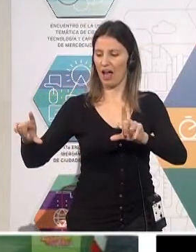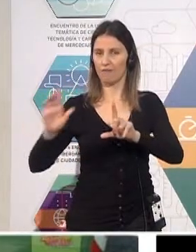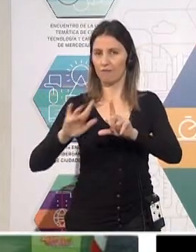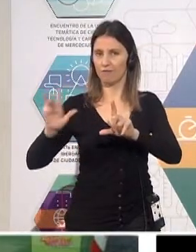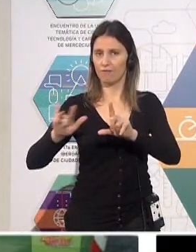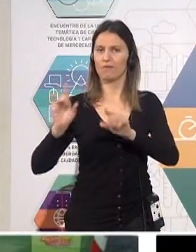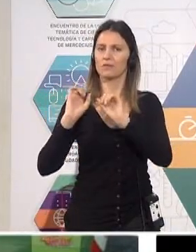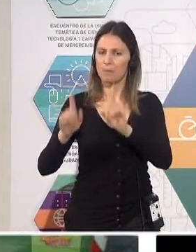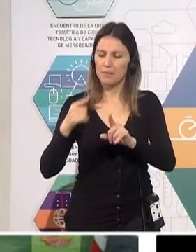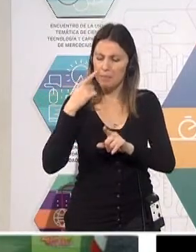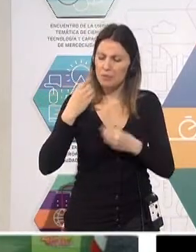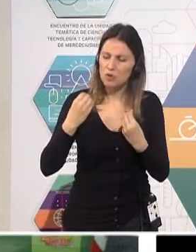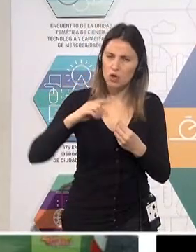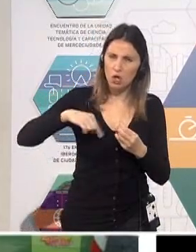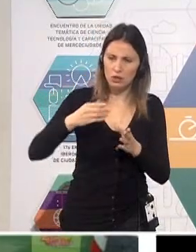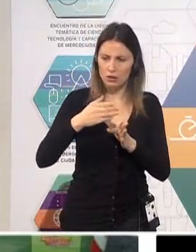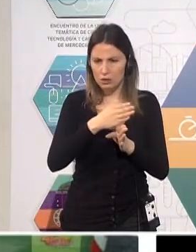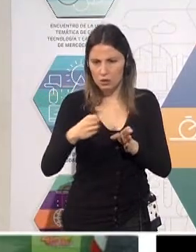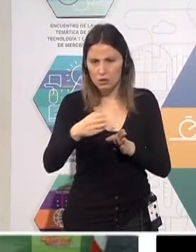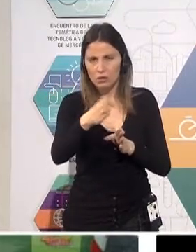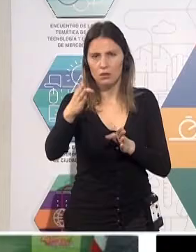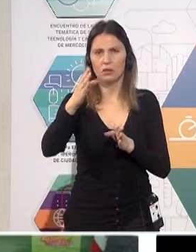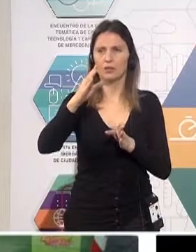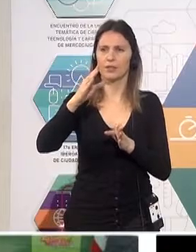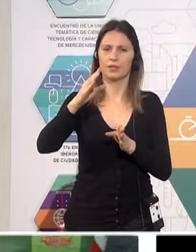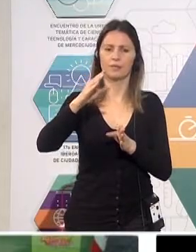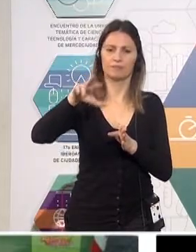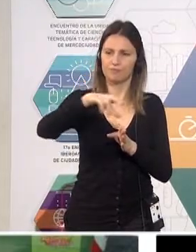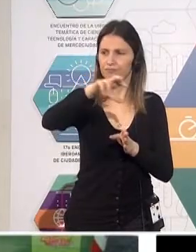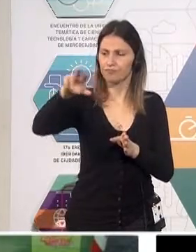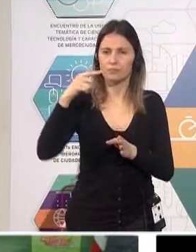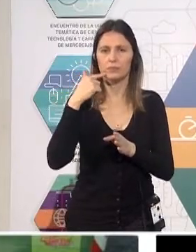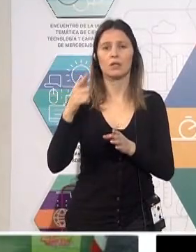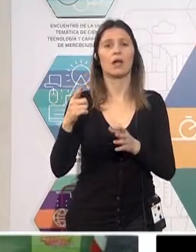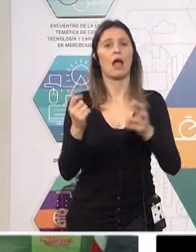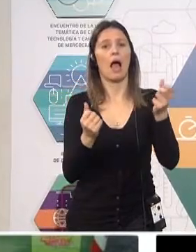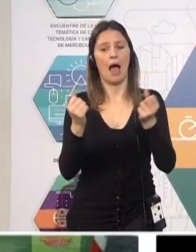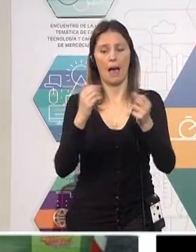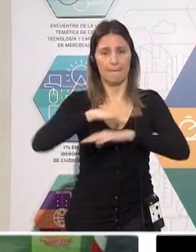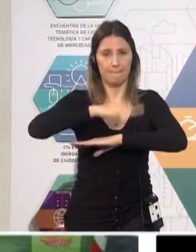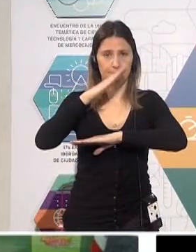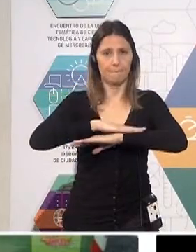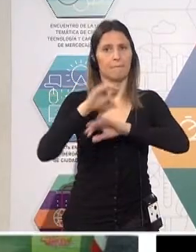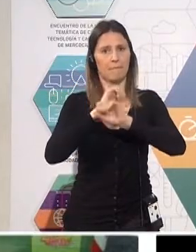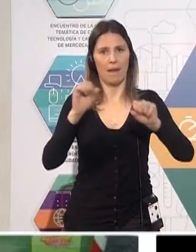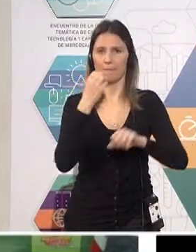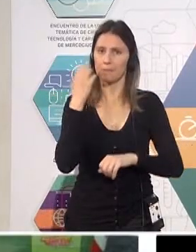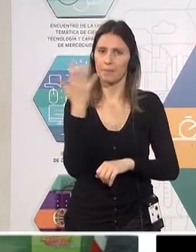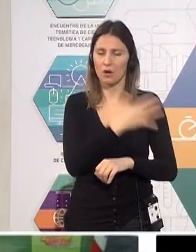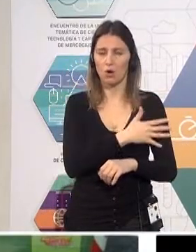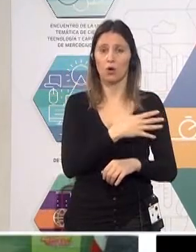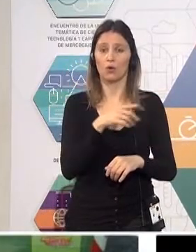poder optimizar lo que es el ruteo y el recorrido de los camiones para intentar optimizar también